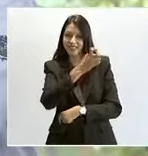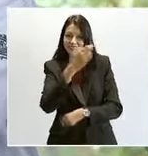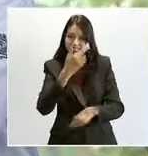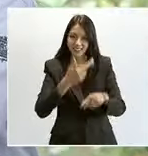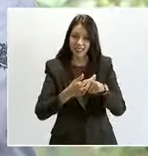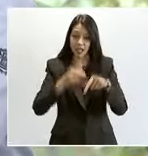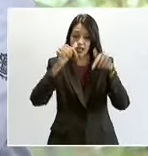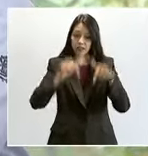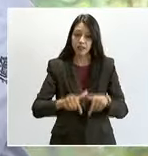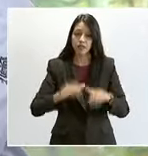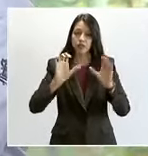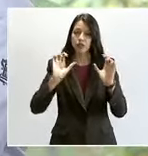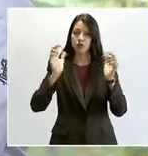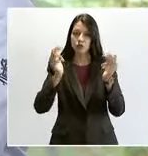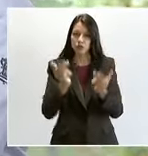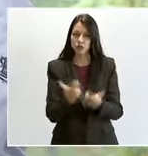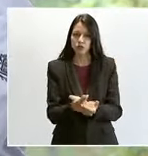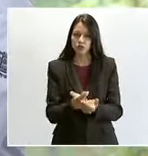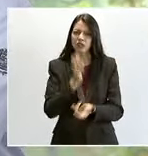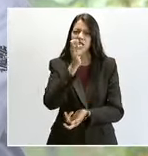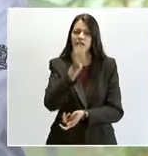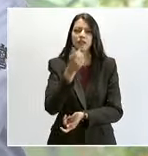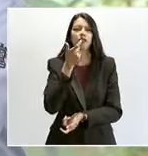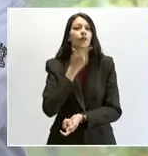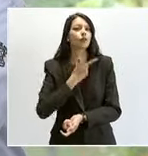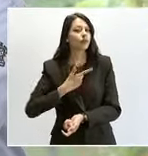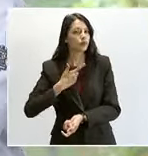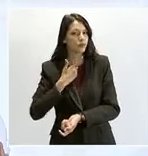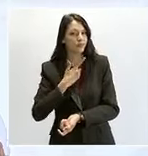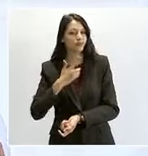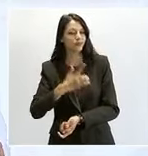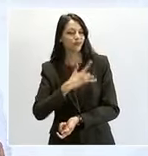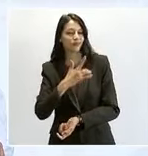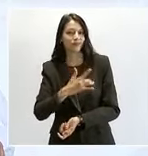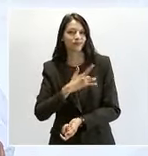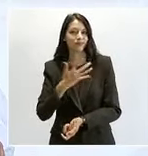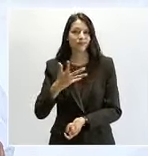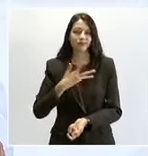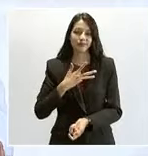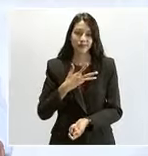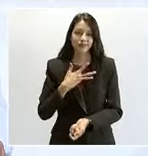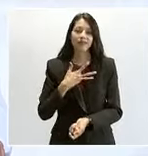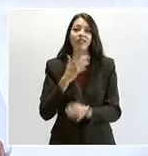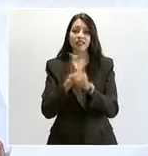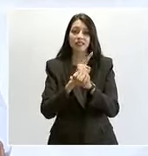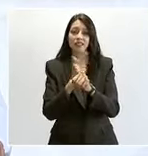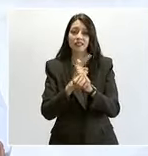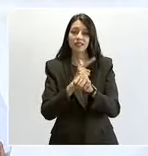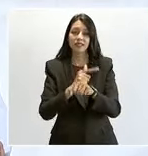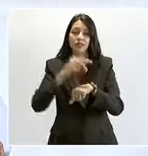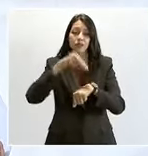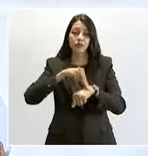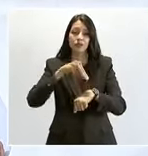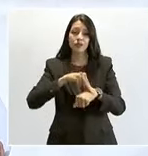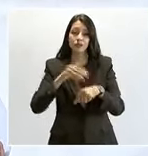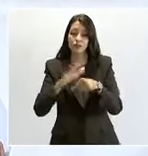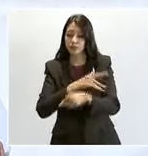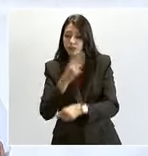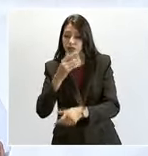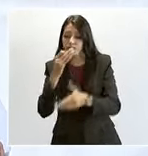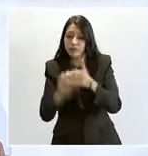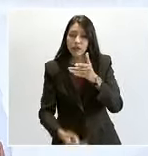es todo un gusto que esté la carrera de Medicina porque nos hace falta médicos